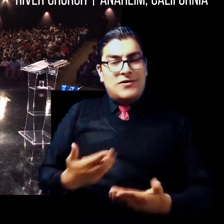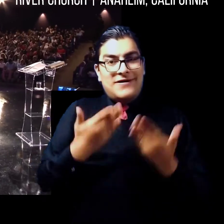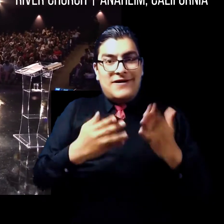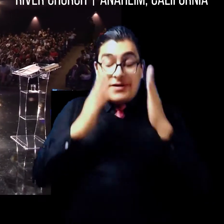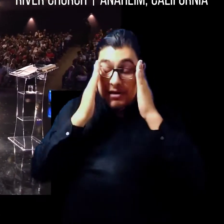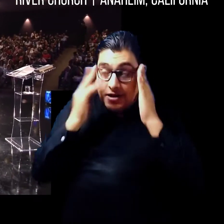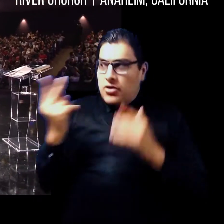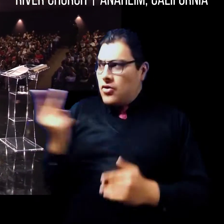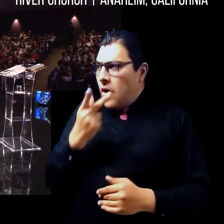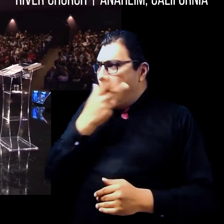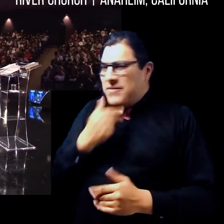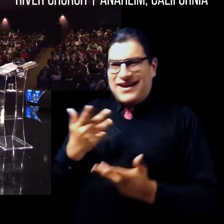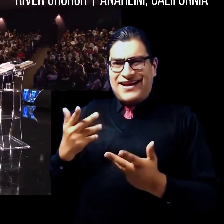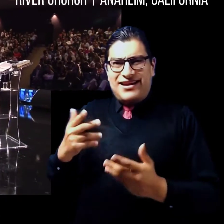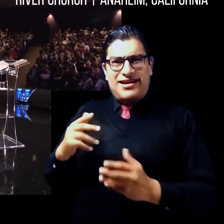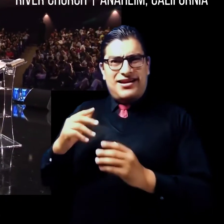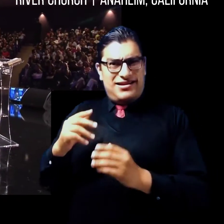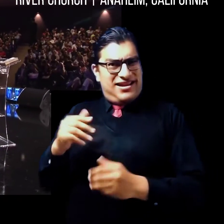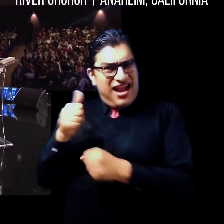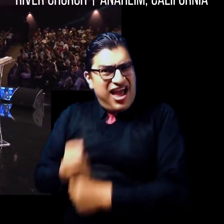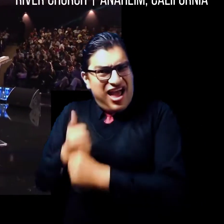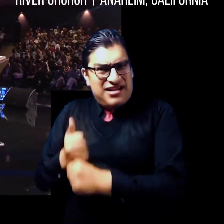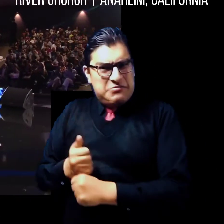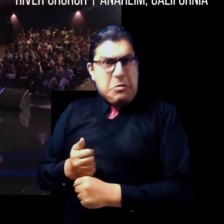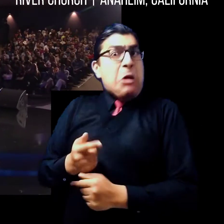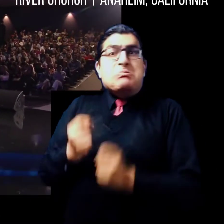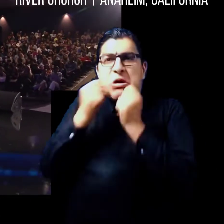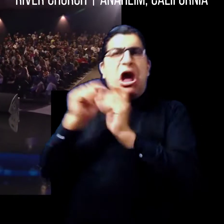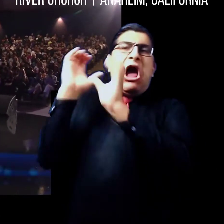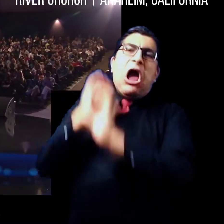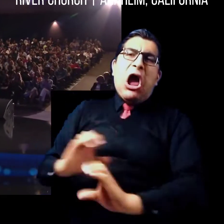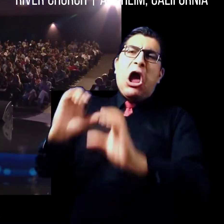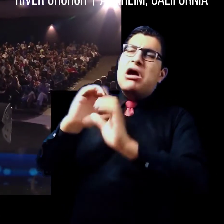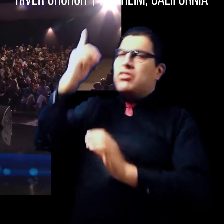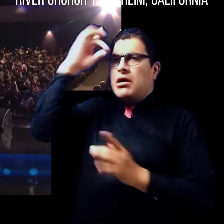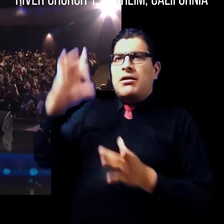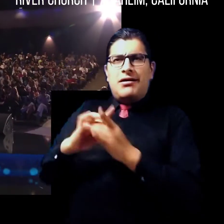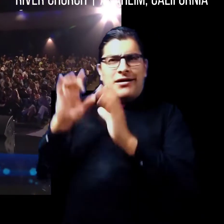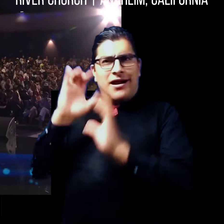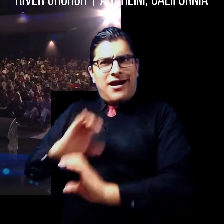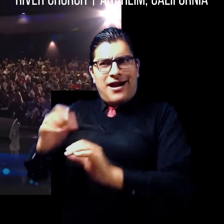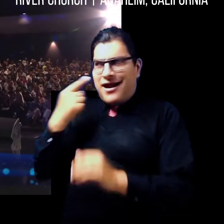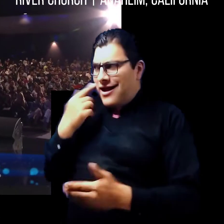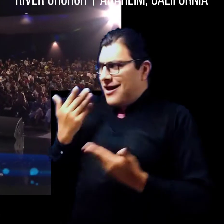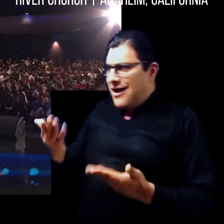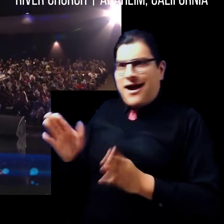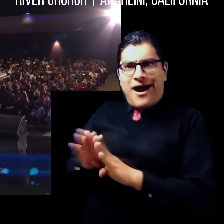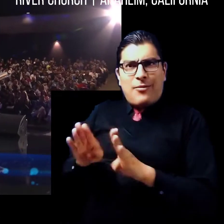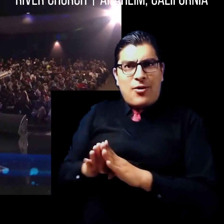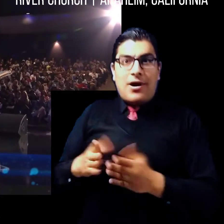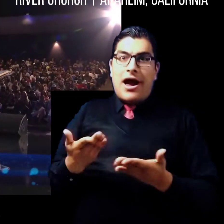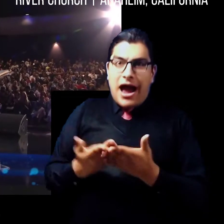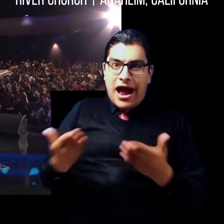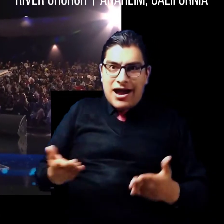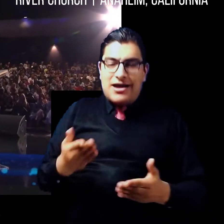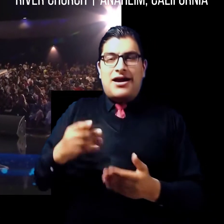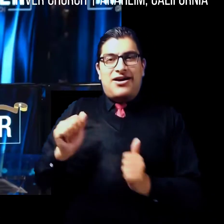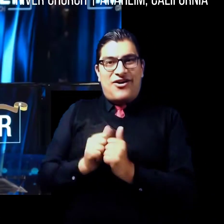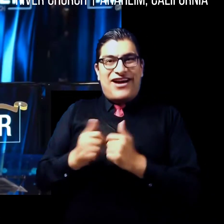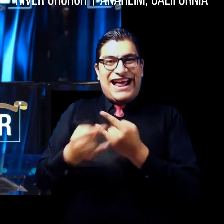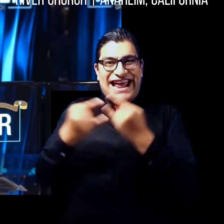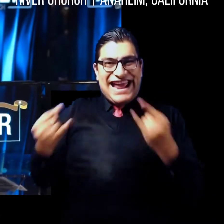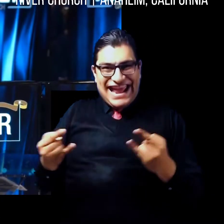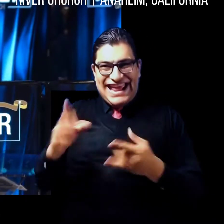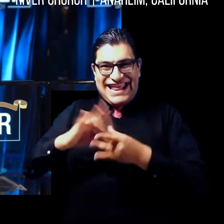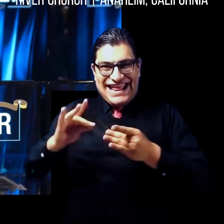Ve dos tipos que no tienen por qué estar adorando y están adorando. Ahora, en algún punto de los